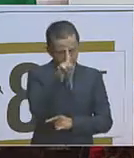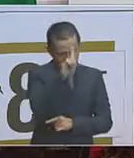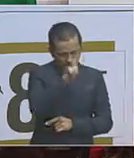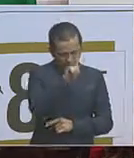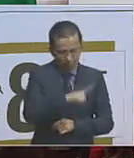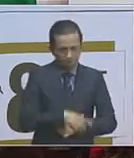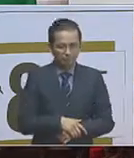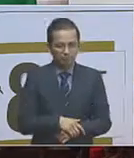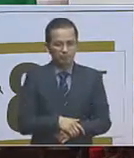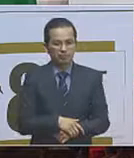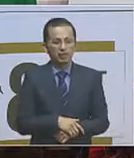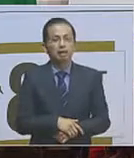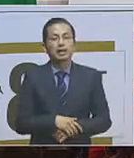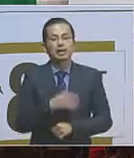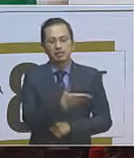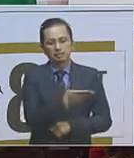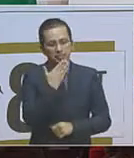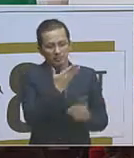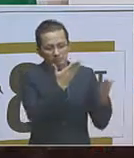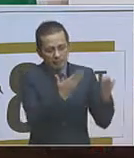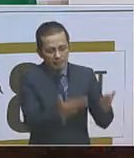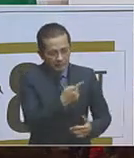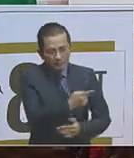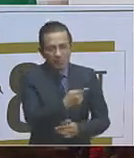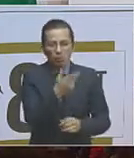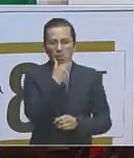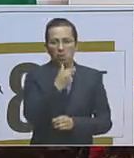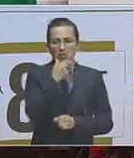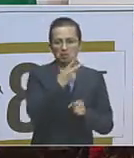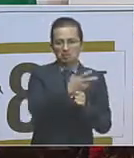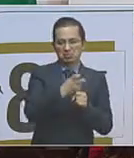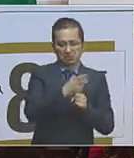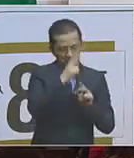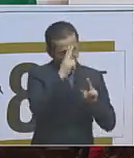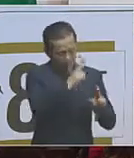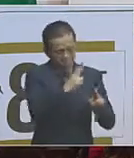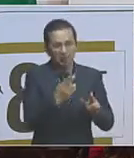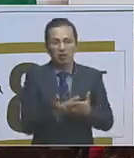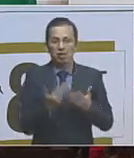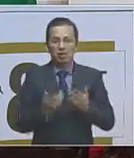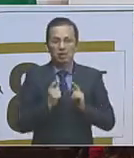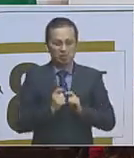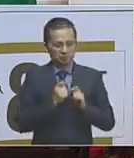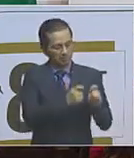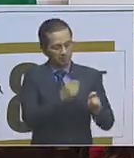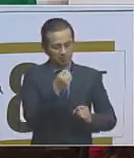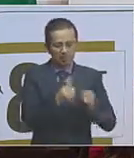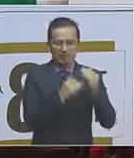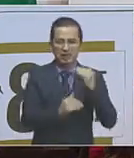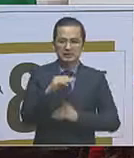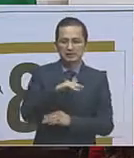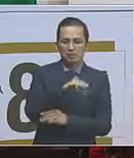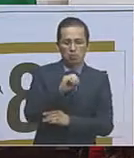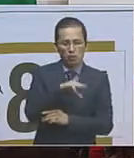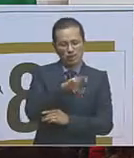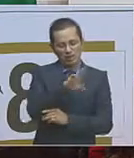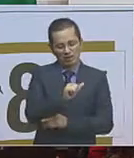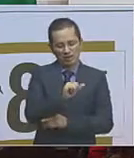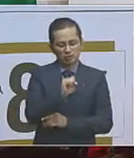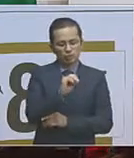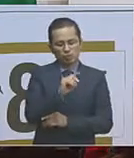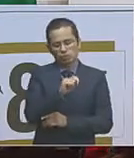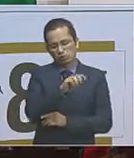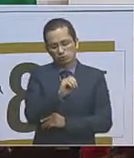cordial bienvenida a nuestro distinguido invitado y seremos respetuosamente el uso de la voz a la magistrada mónica soto